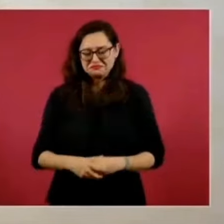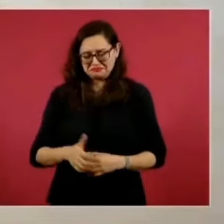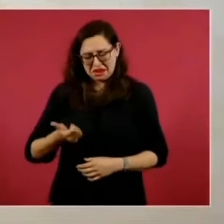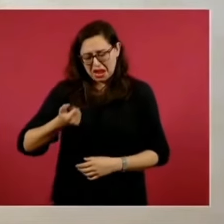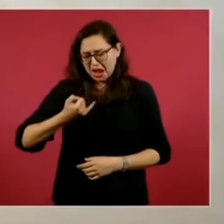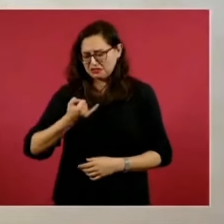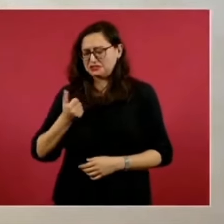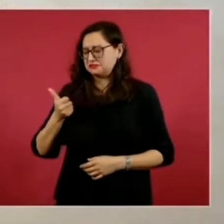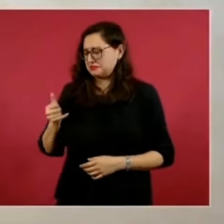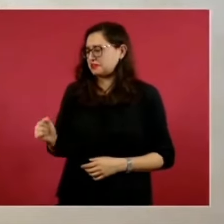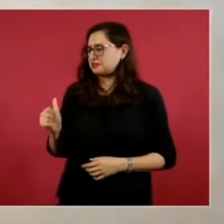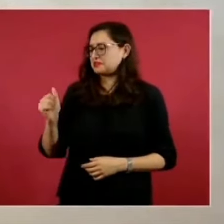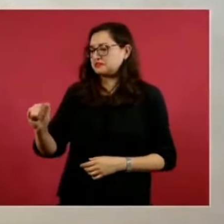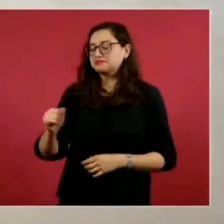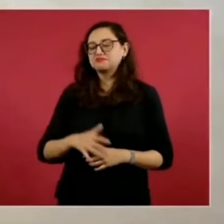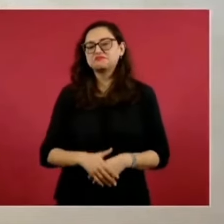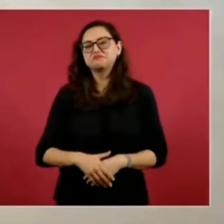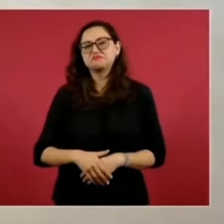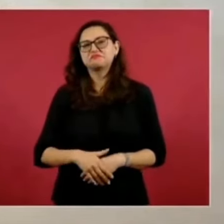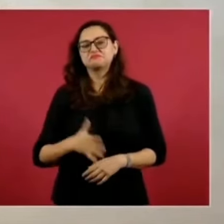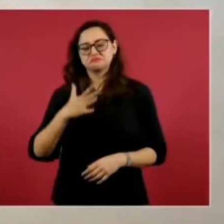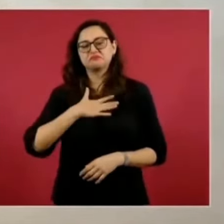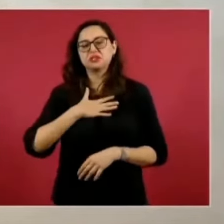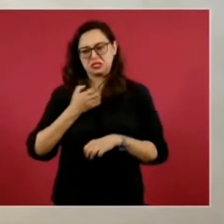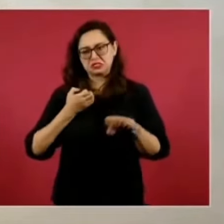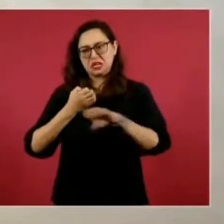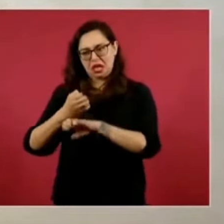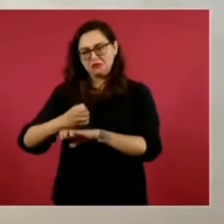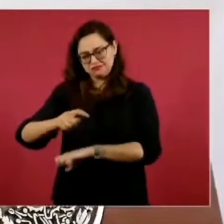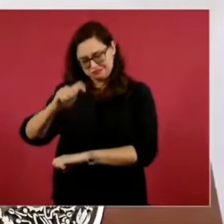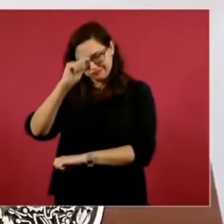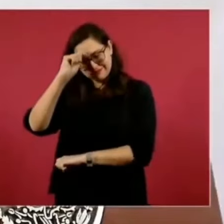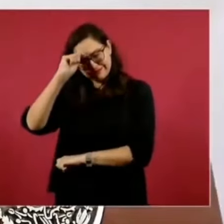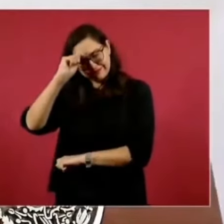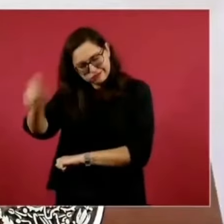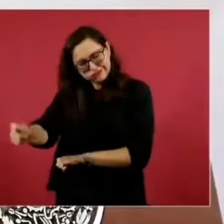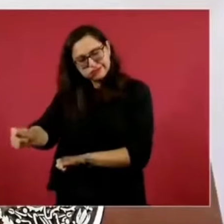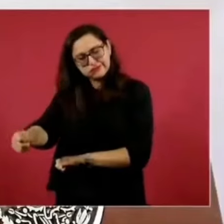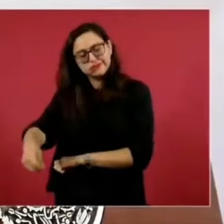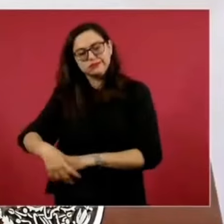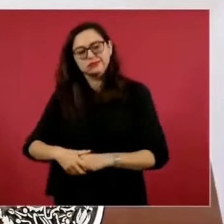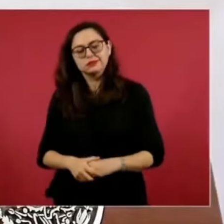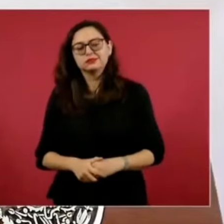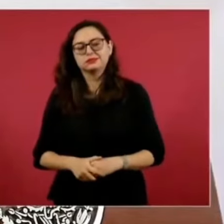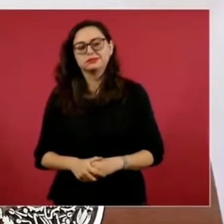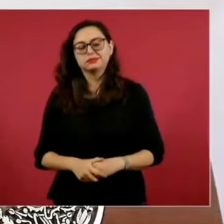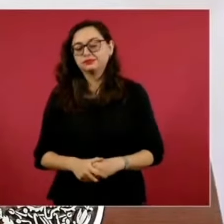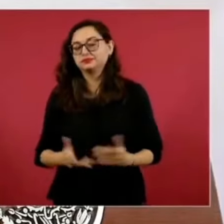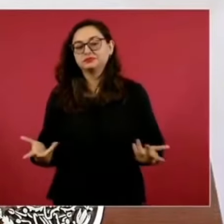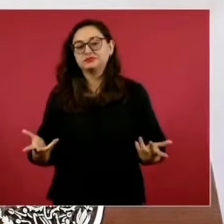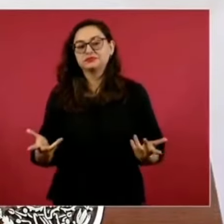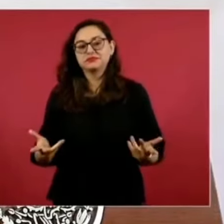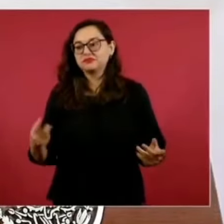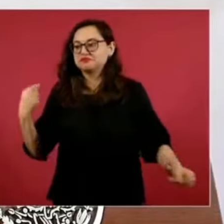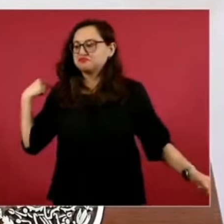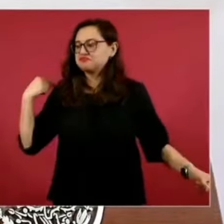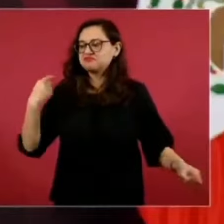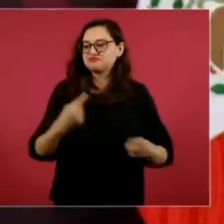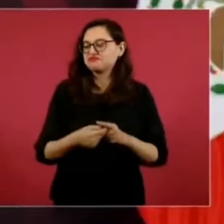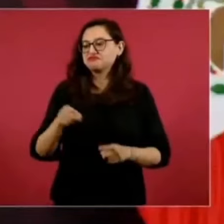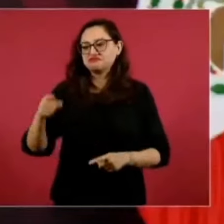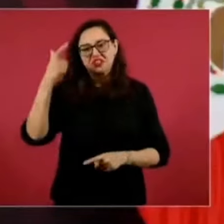a mi estado porque siempre siempre siempre han estado a